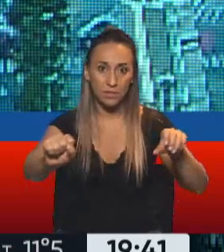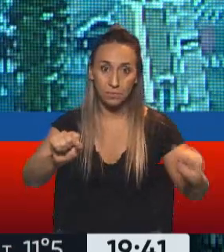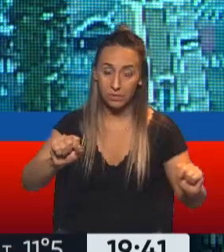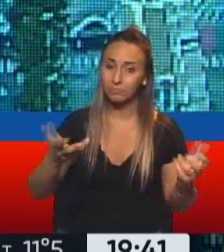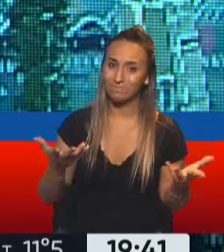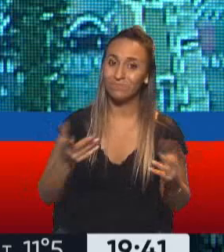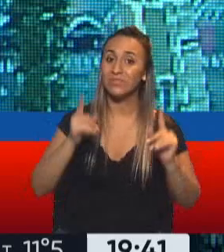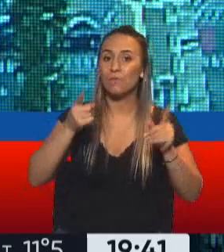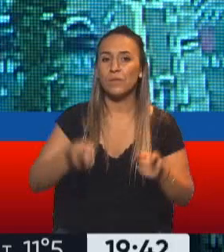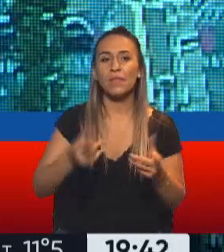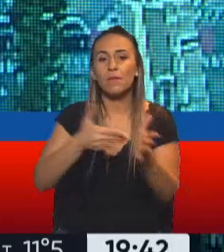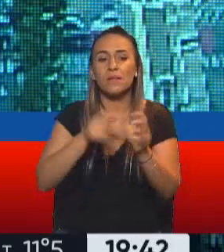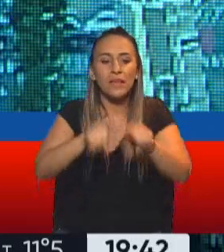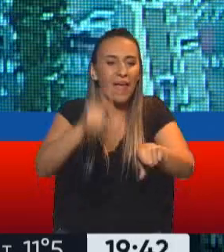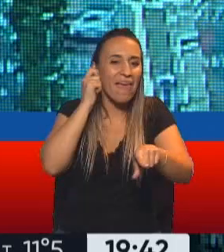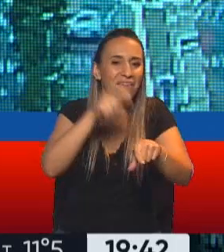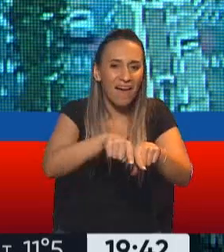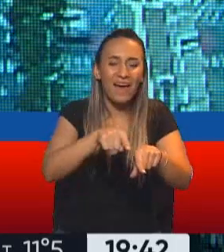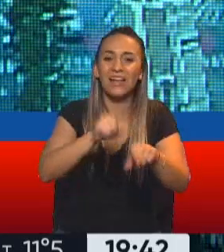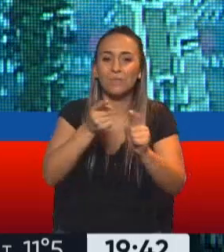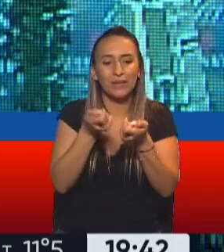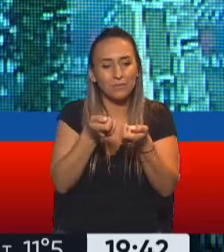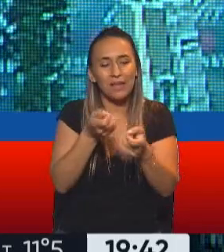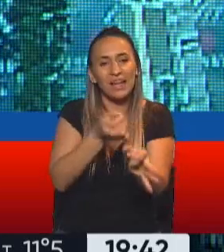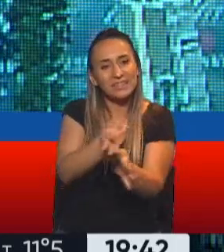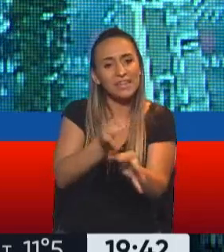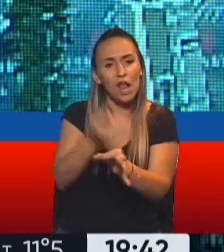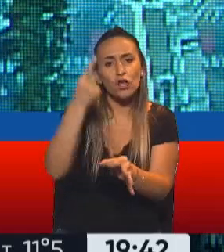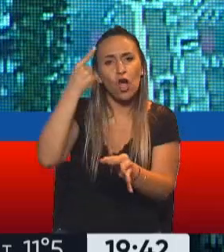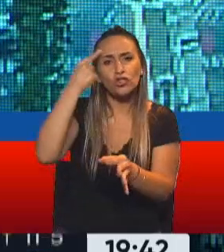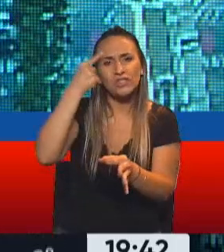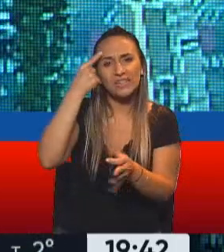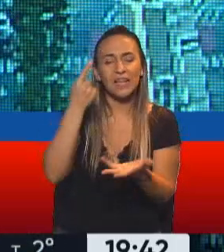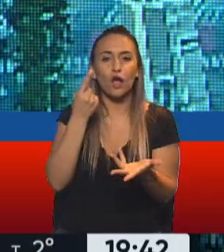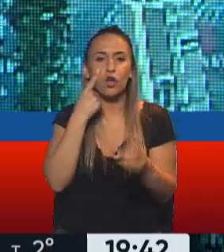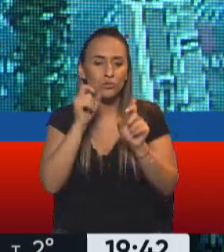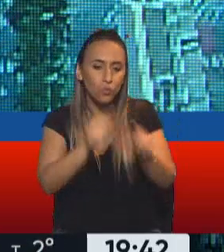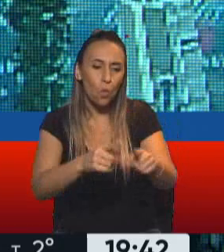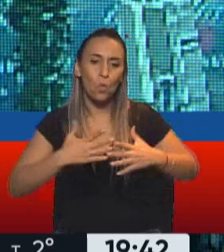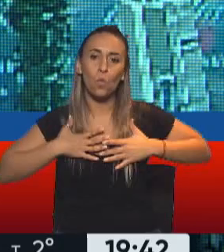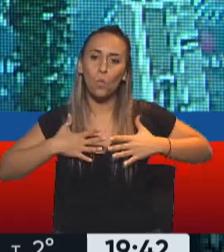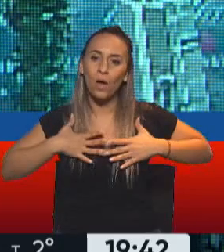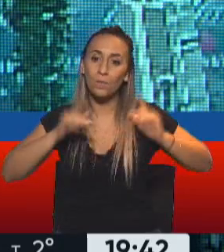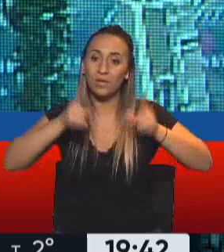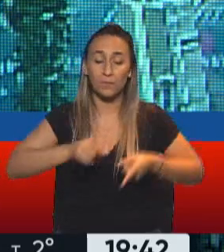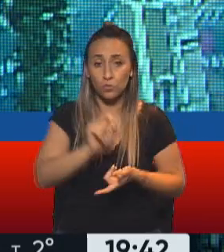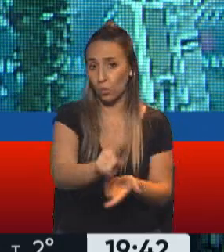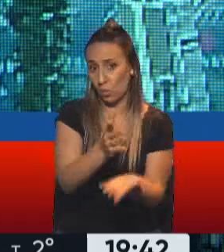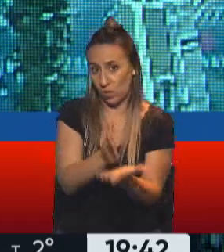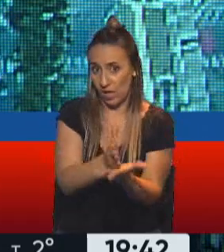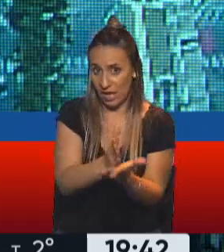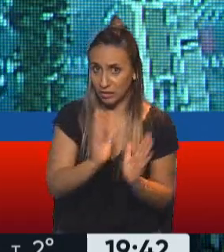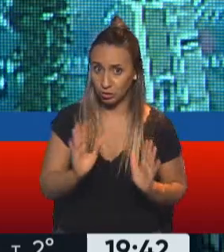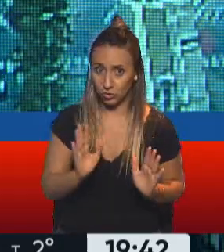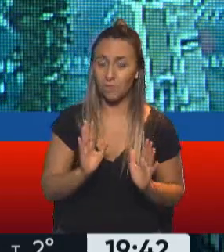fuertemente con la toma de conciencia y el conocimiento de los niños y las niñas, no solamente de sus cuerpos, sino además de sus derechos y la tolerancia y